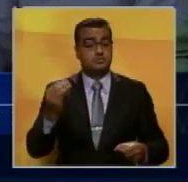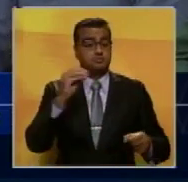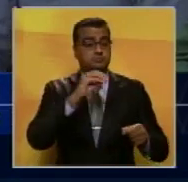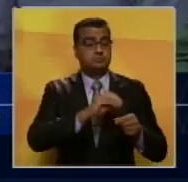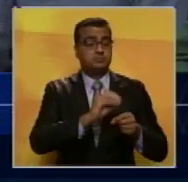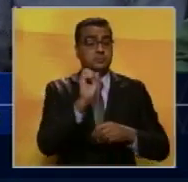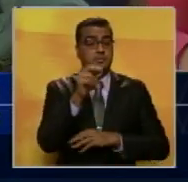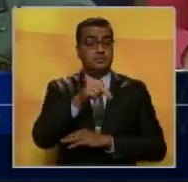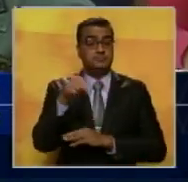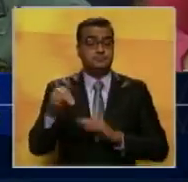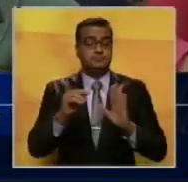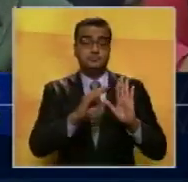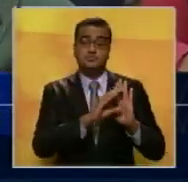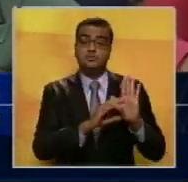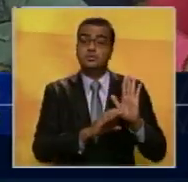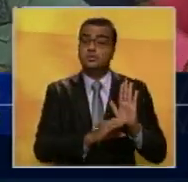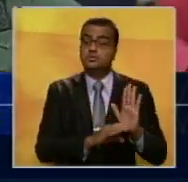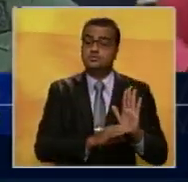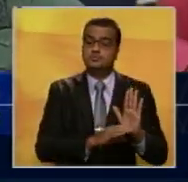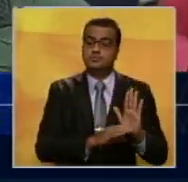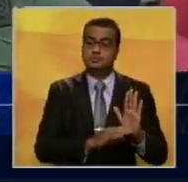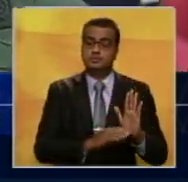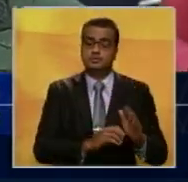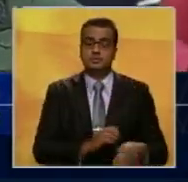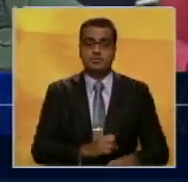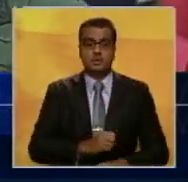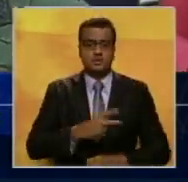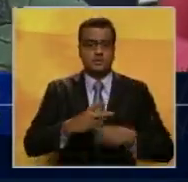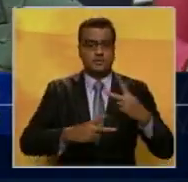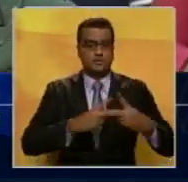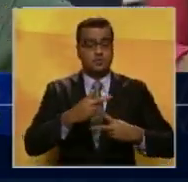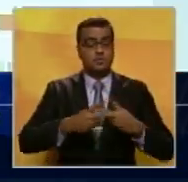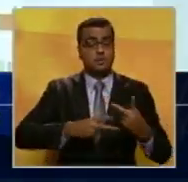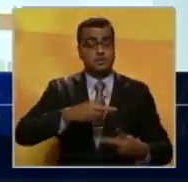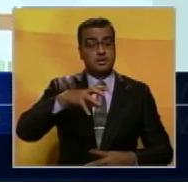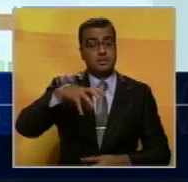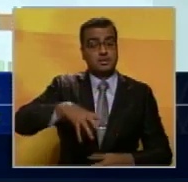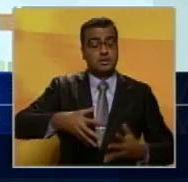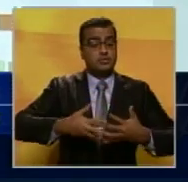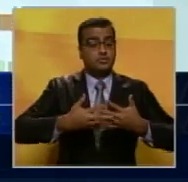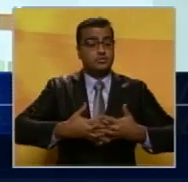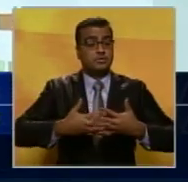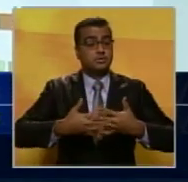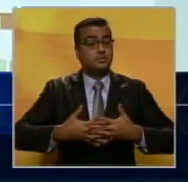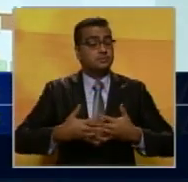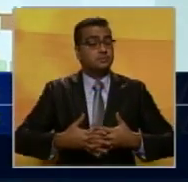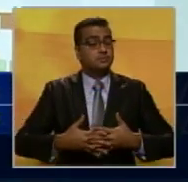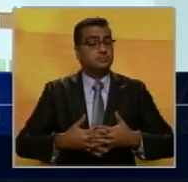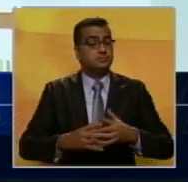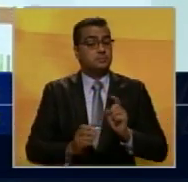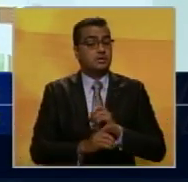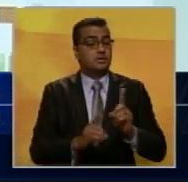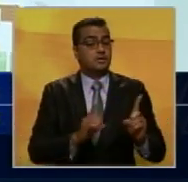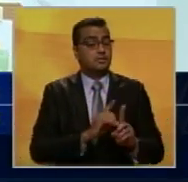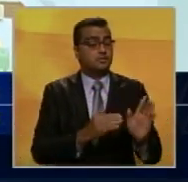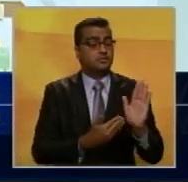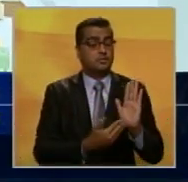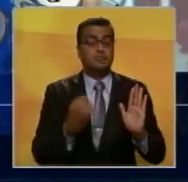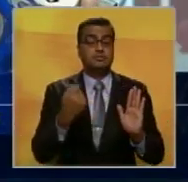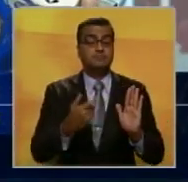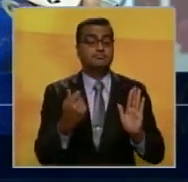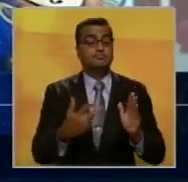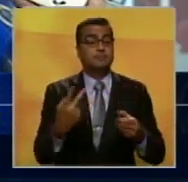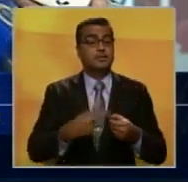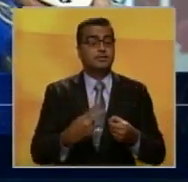en la Asamblea Nacional Constituyente que sea política de Estado la industrialización para la transición del modelo